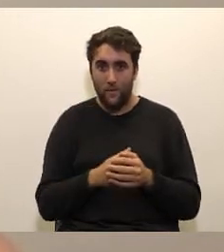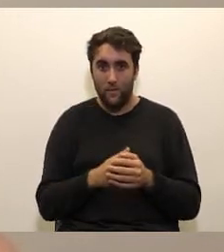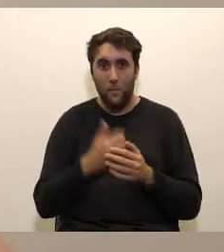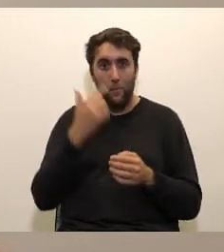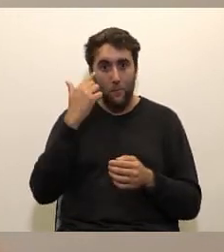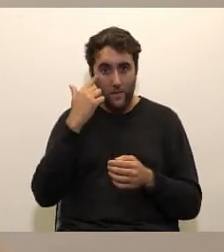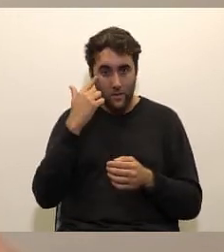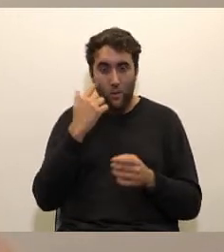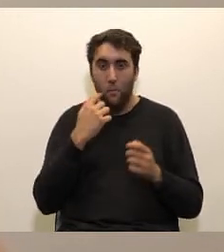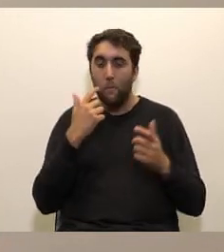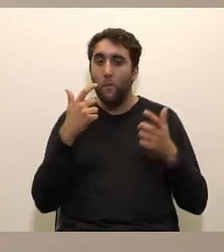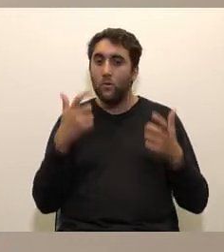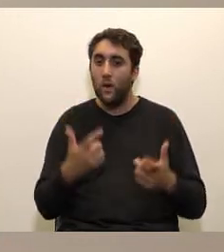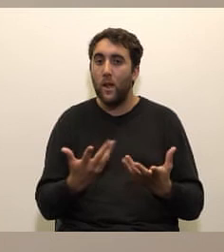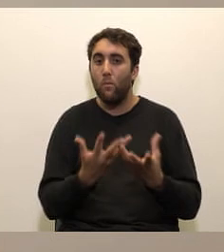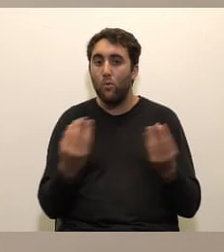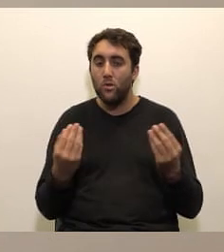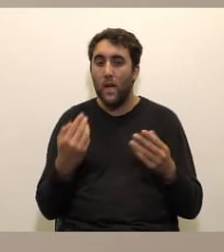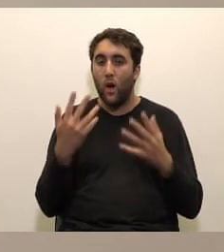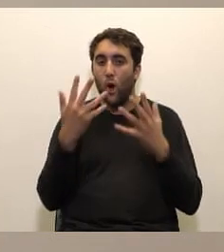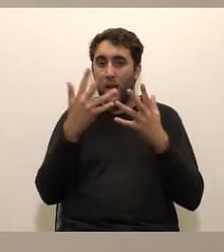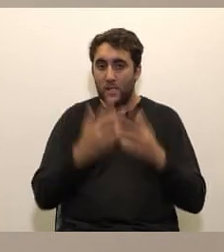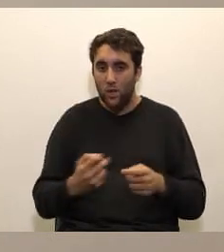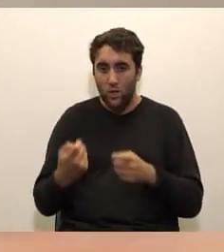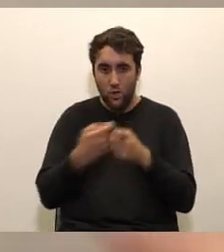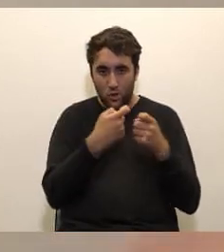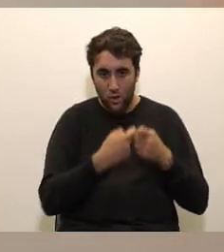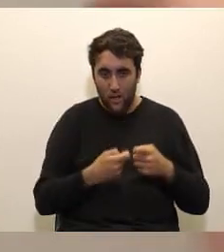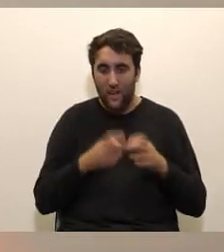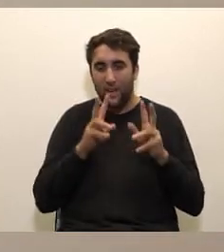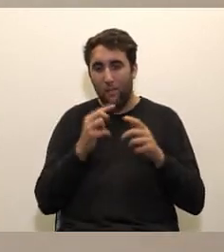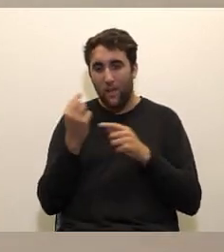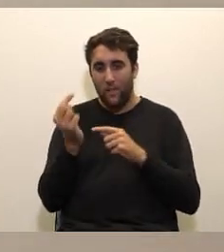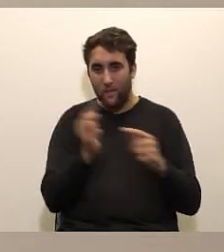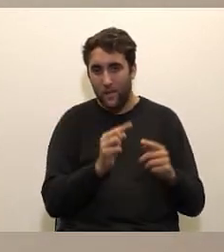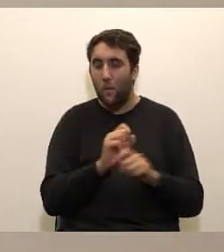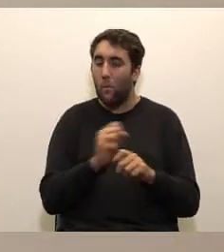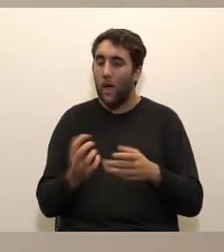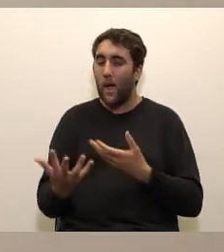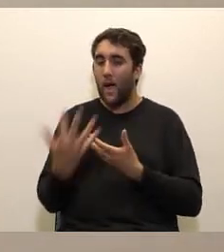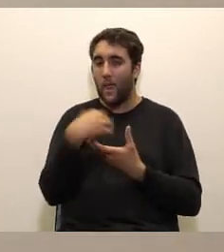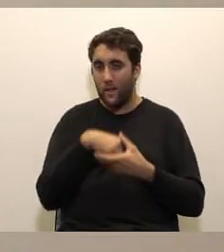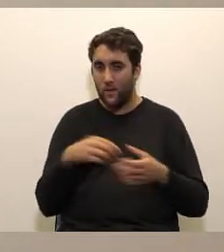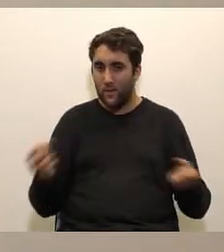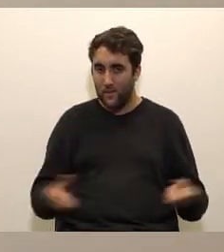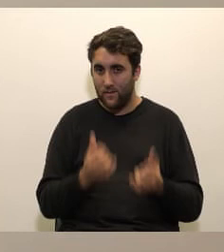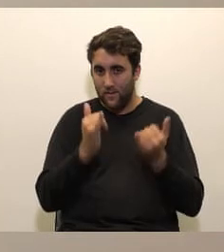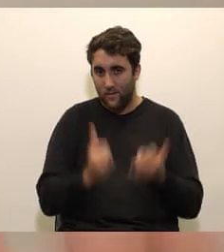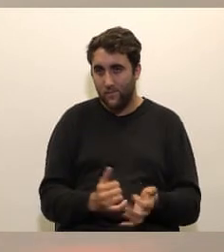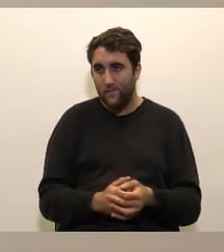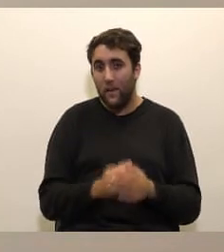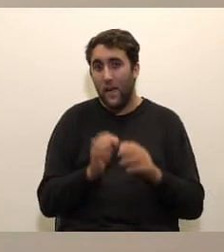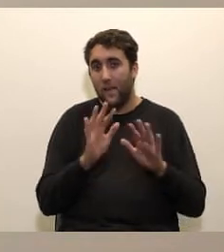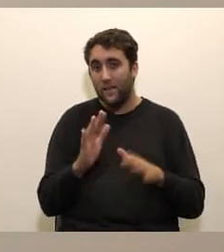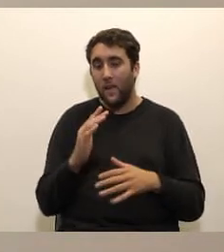por suerte varias organizaciones que son activistas en otros temas también lo incorporan. Entonces, es así como